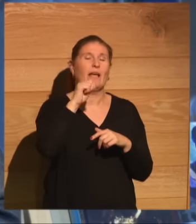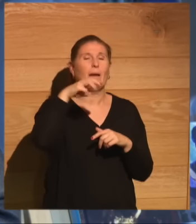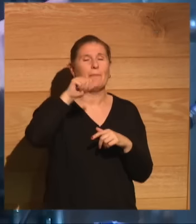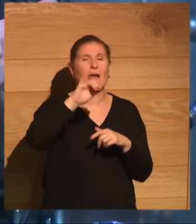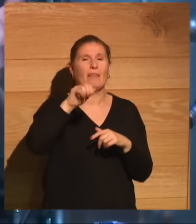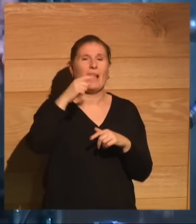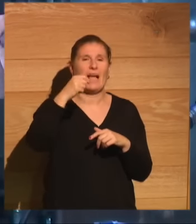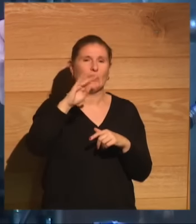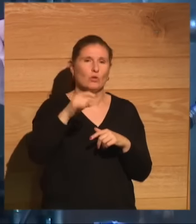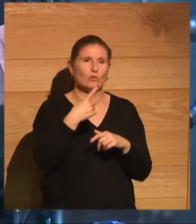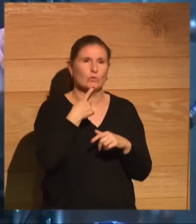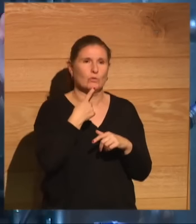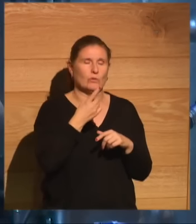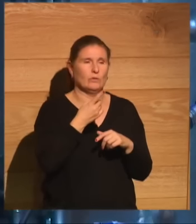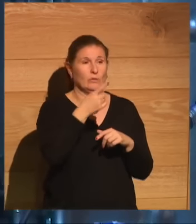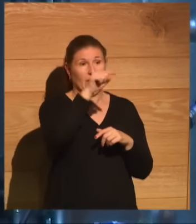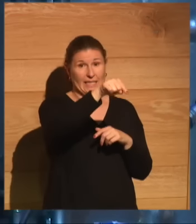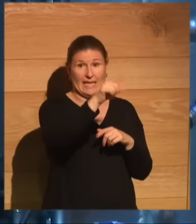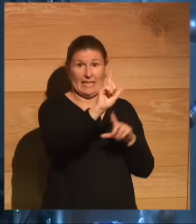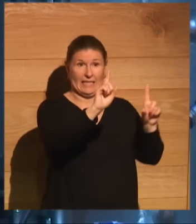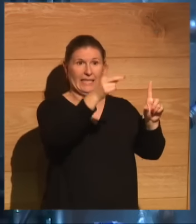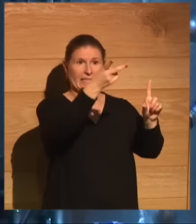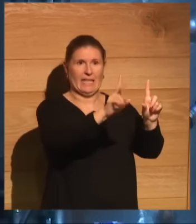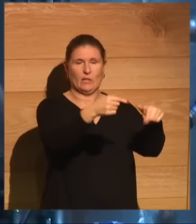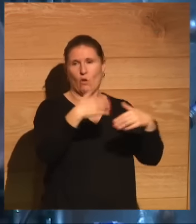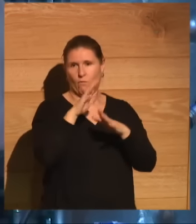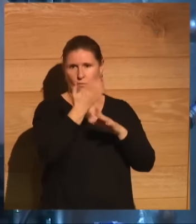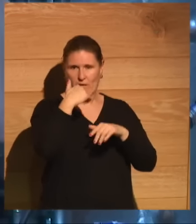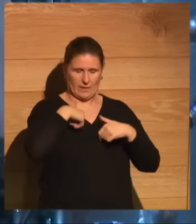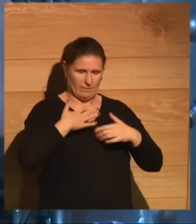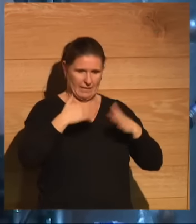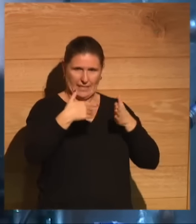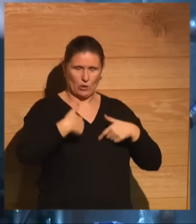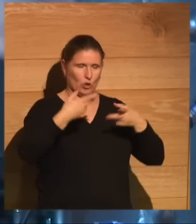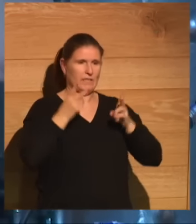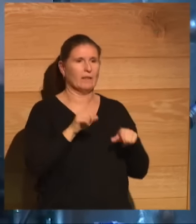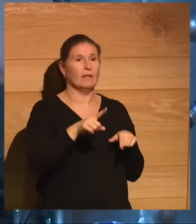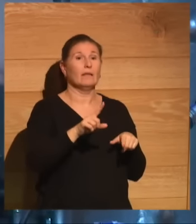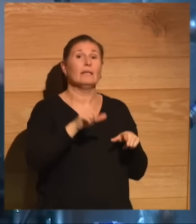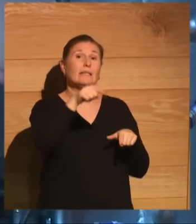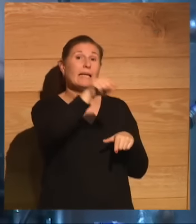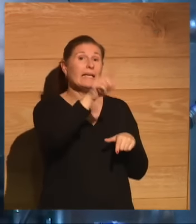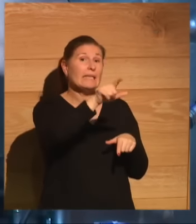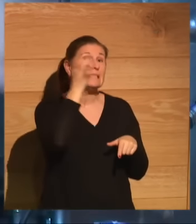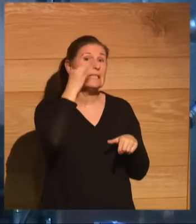Mazagatos estaba sentado dentro de la tele y yo estaba sentado fuera, vale, en el salón. Mm. Y Sofía Mazagatos tenía un sombrero de peluche.